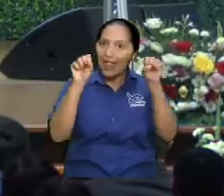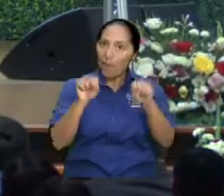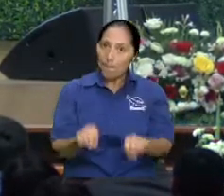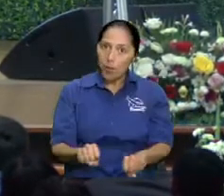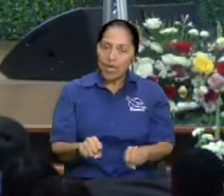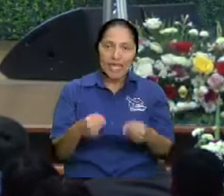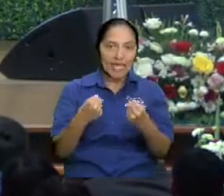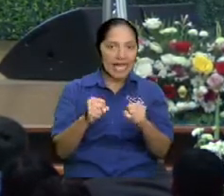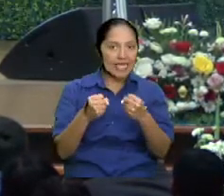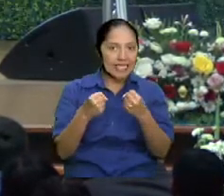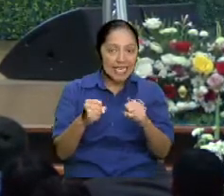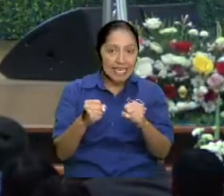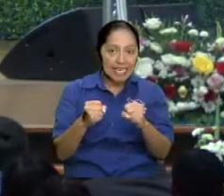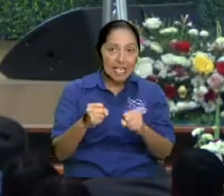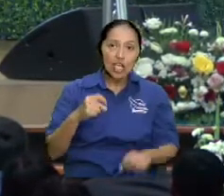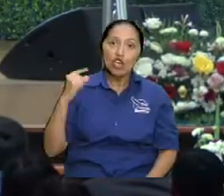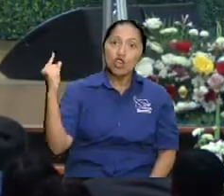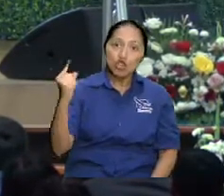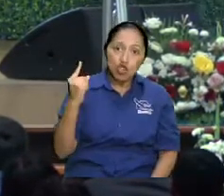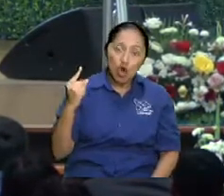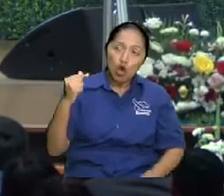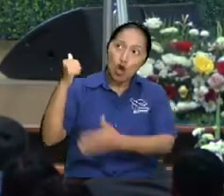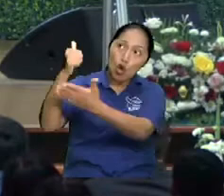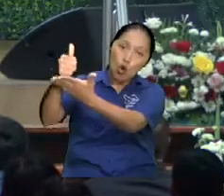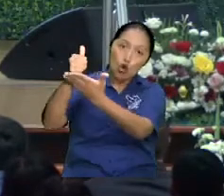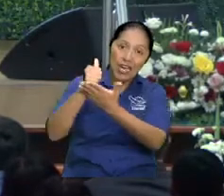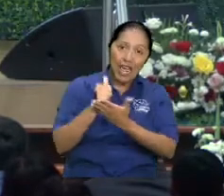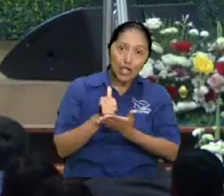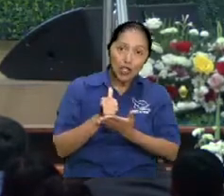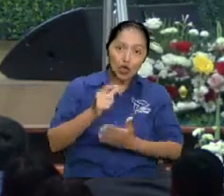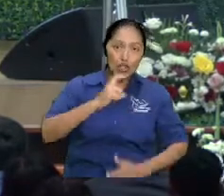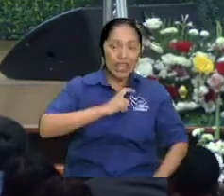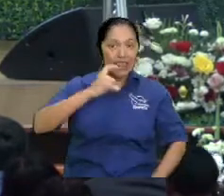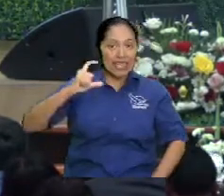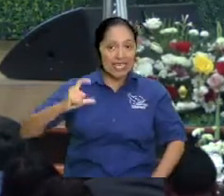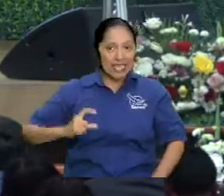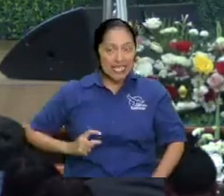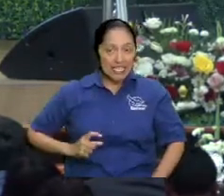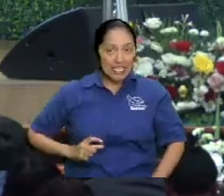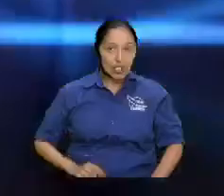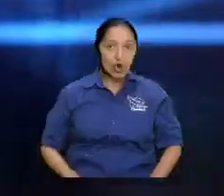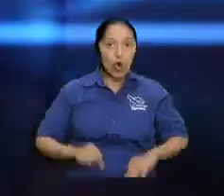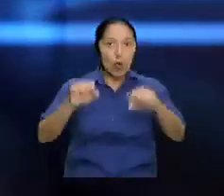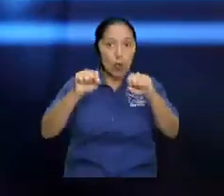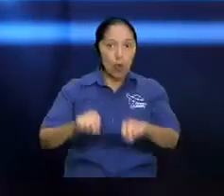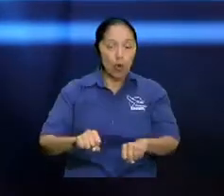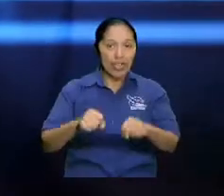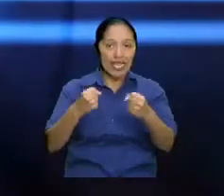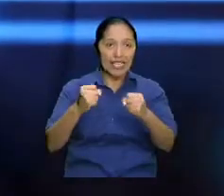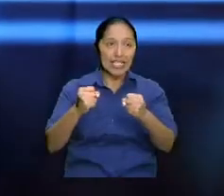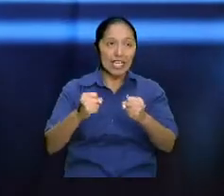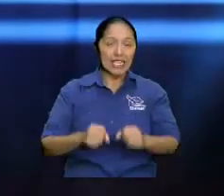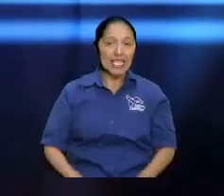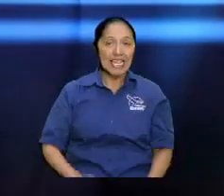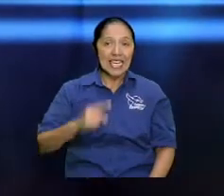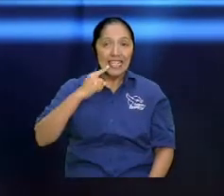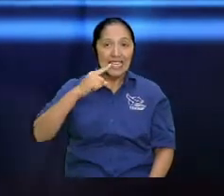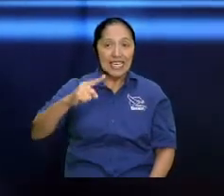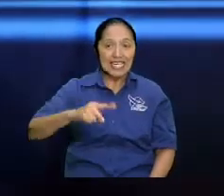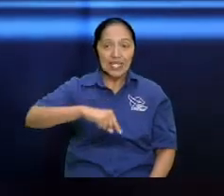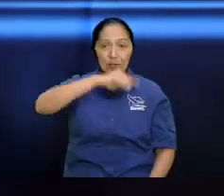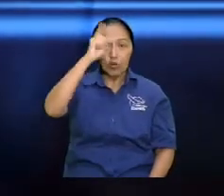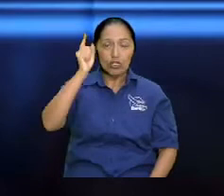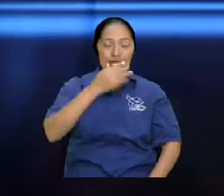Jesús. En eso nos basamos para explicar el Salmo 60:12, que dice: en Dios